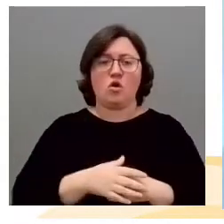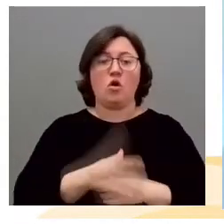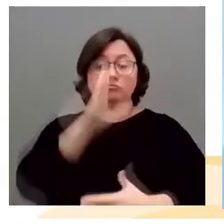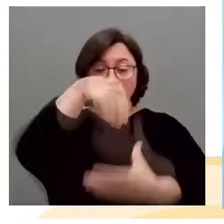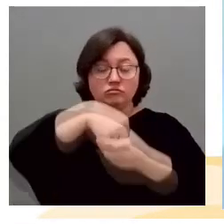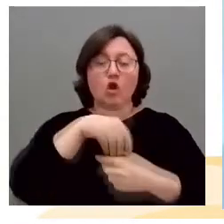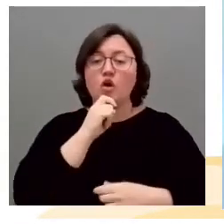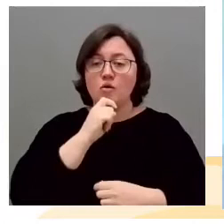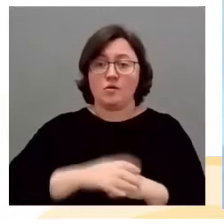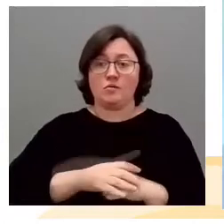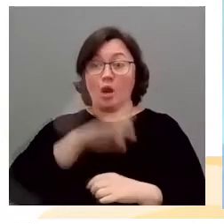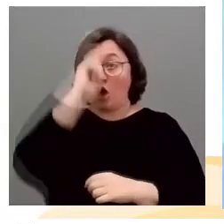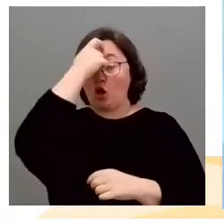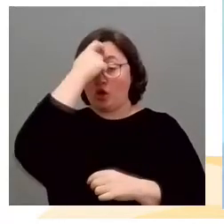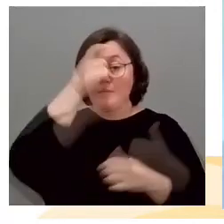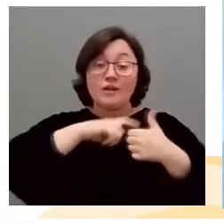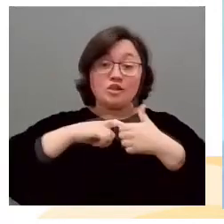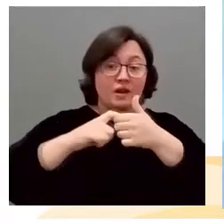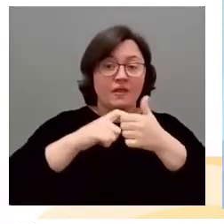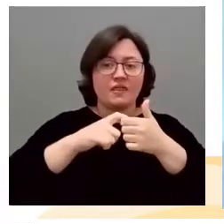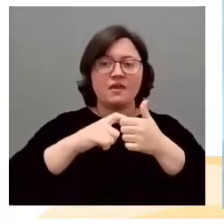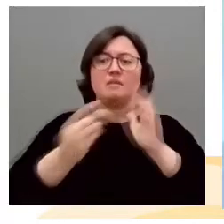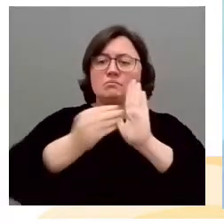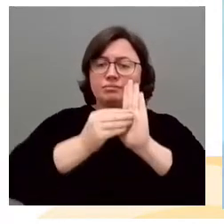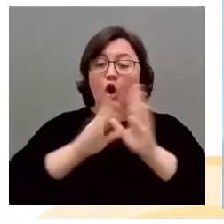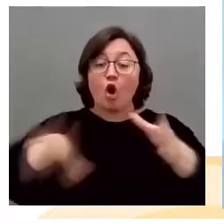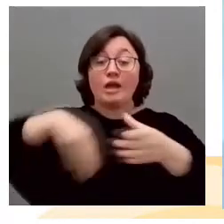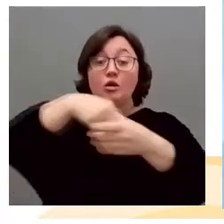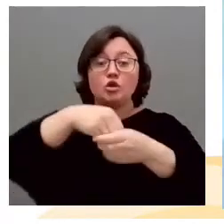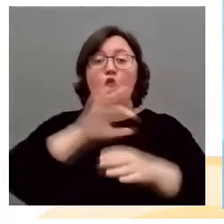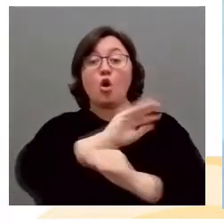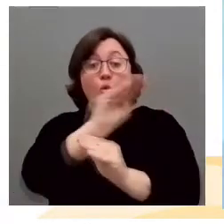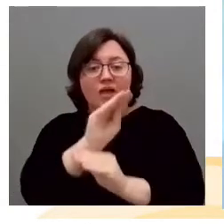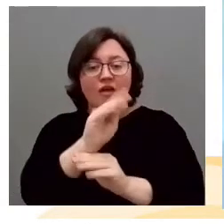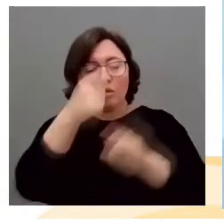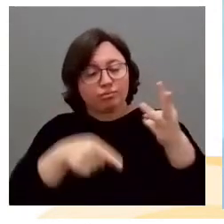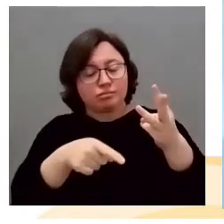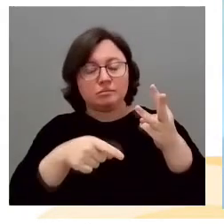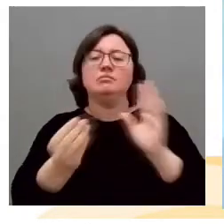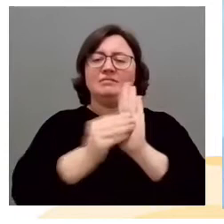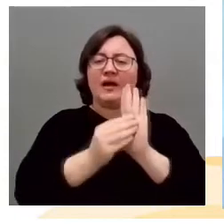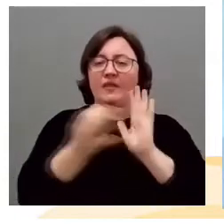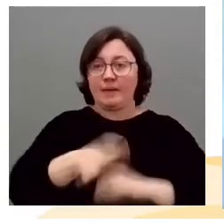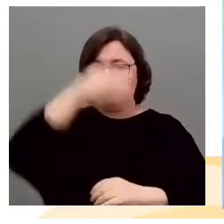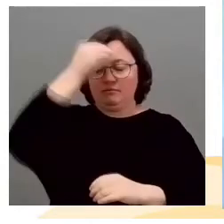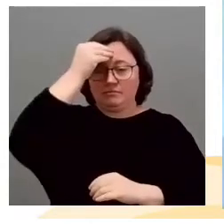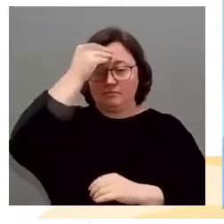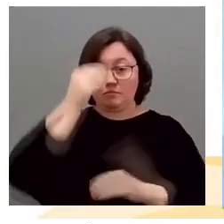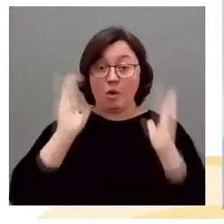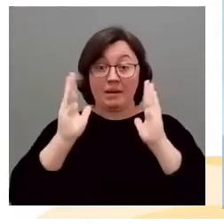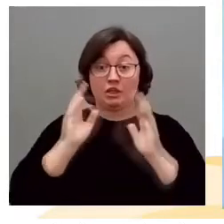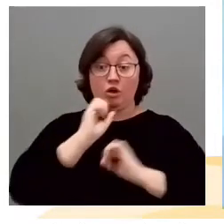más conceptos como solidaridad, inclusión o cuidarnos. Durante la pandemia hemos trabajado